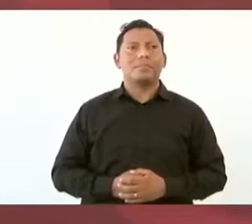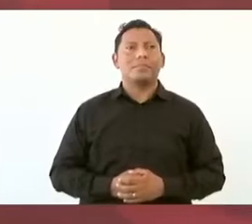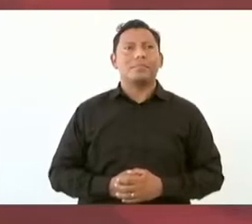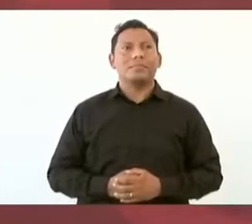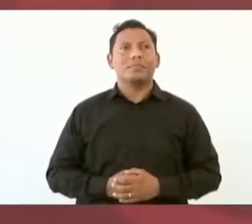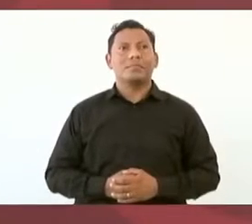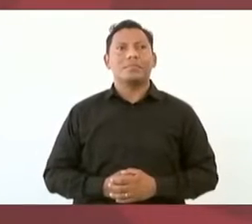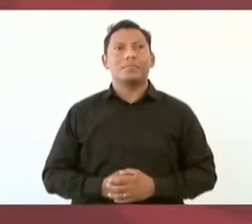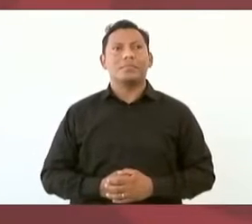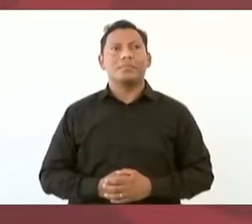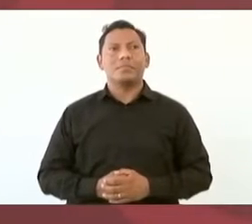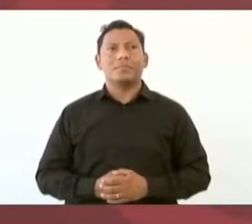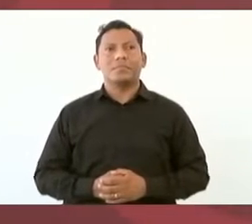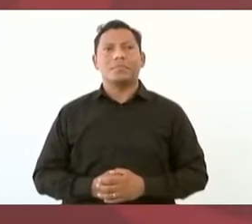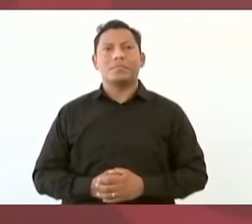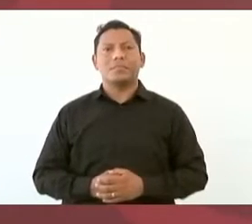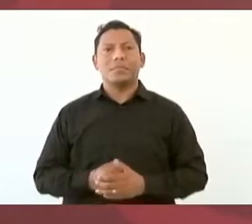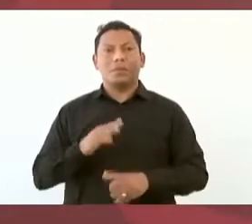Por eso